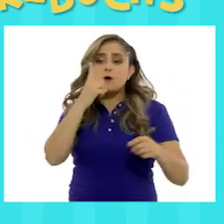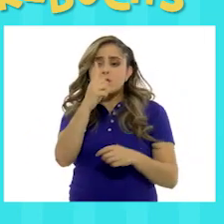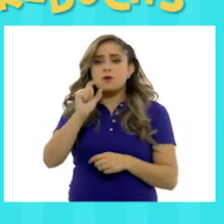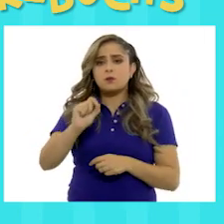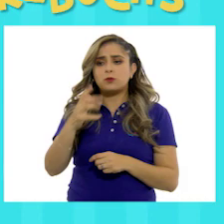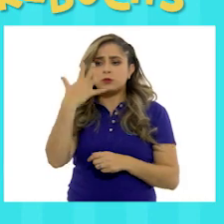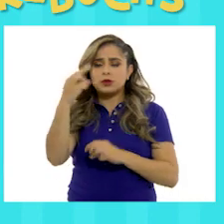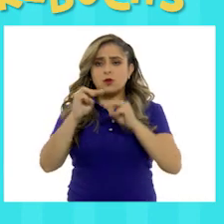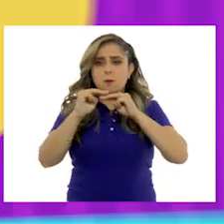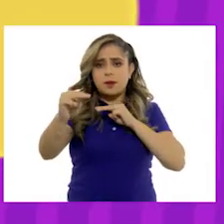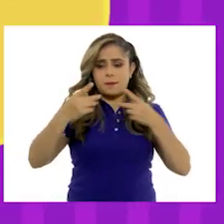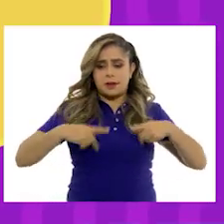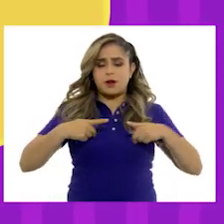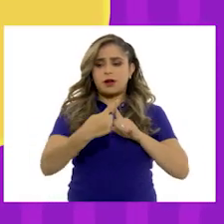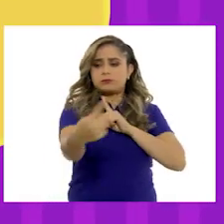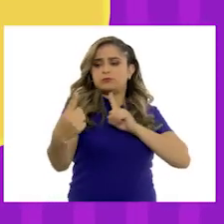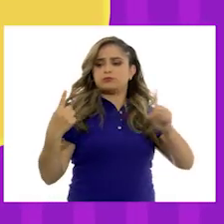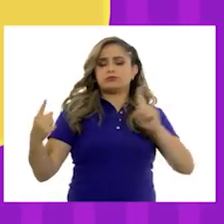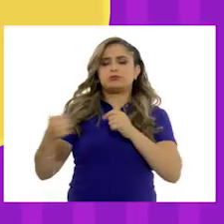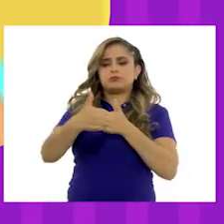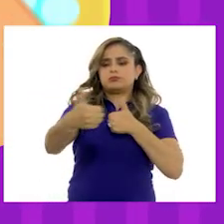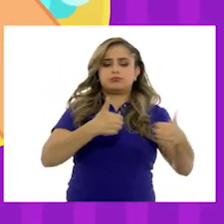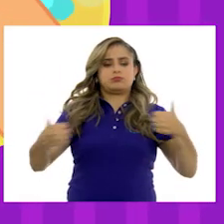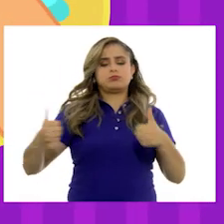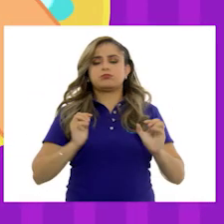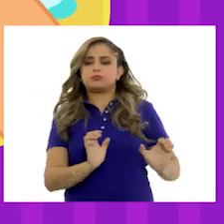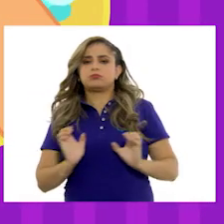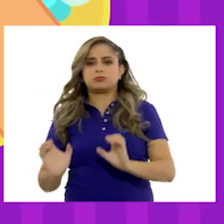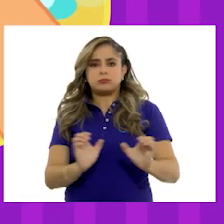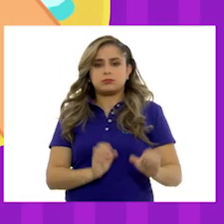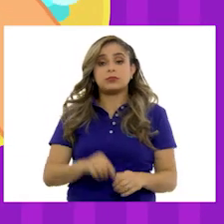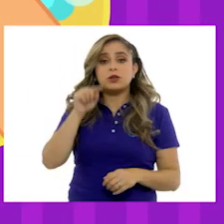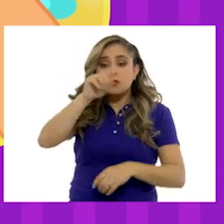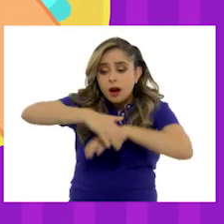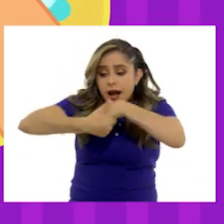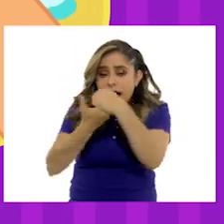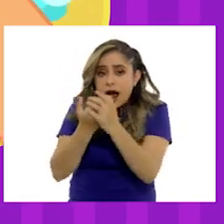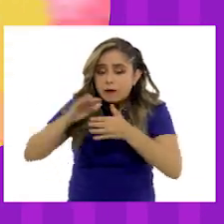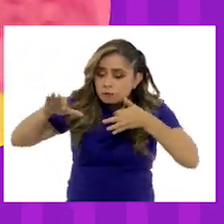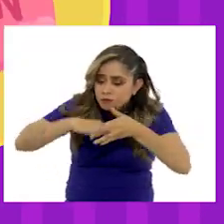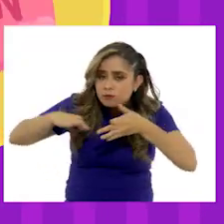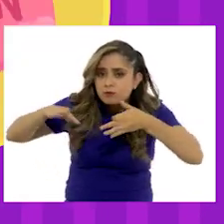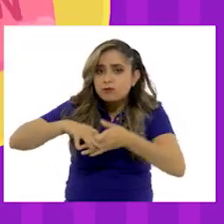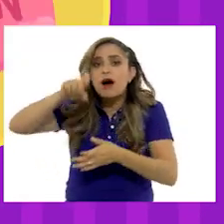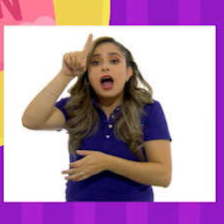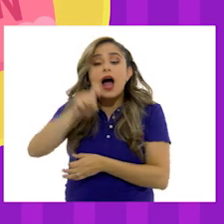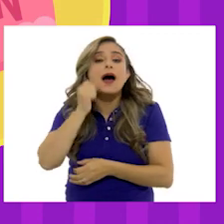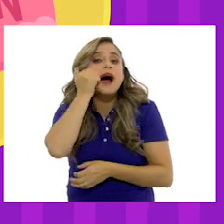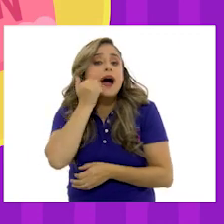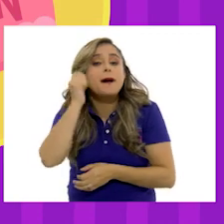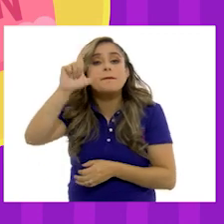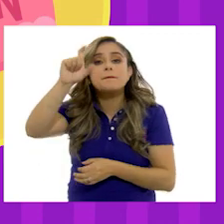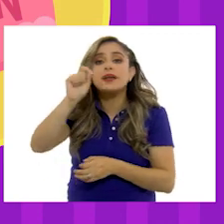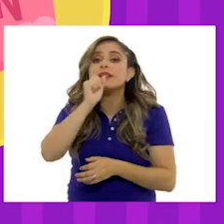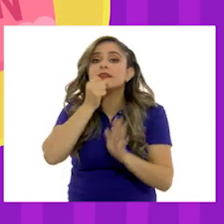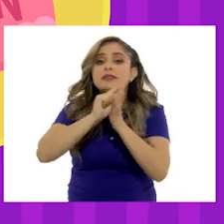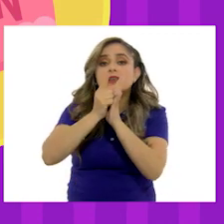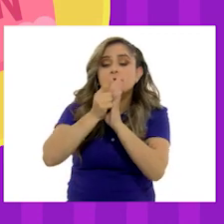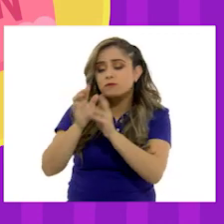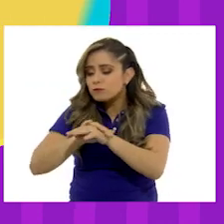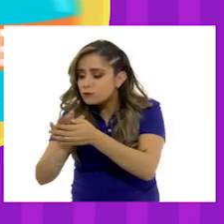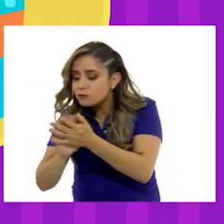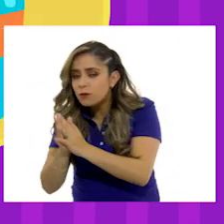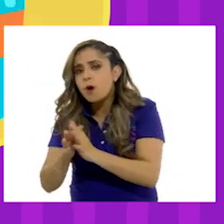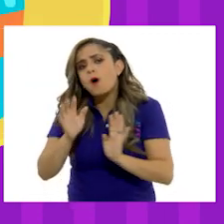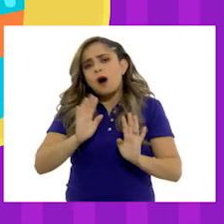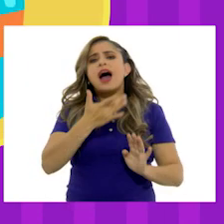1,5 metros entre tú y los demás. Lávate las manos muy seguido con agua y jabón por lo menos durante 20 segundos o